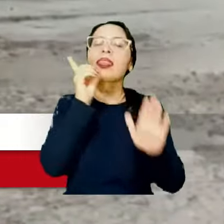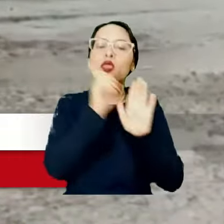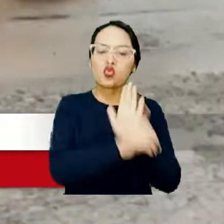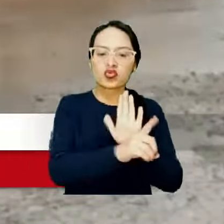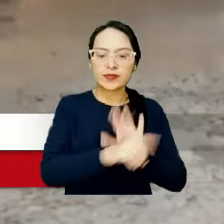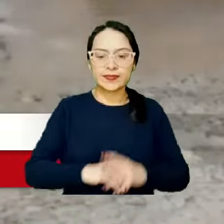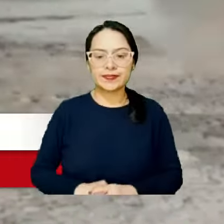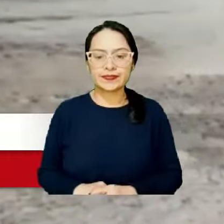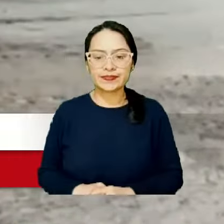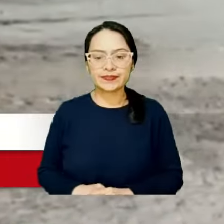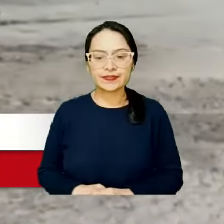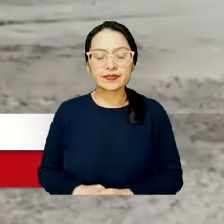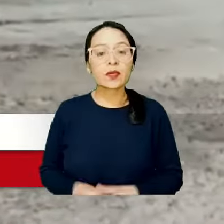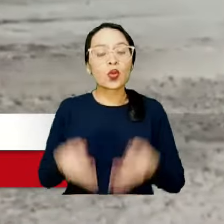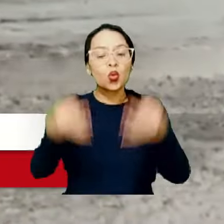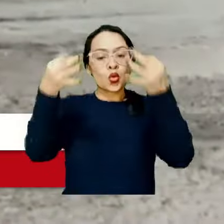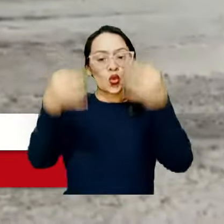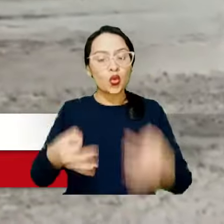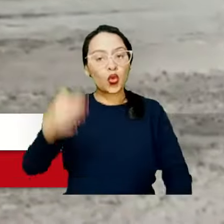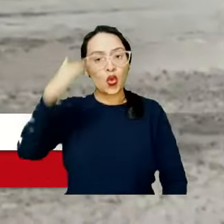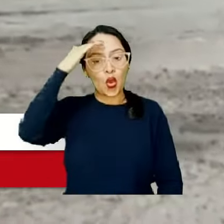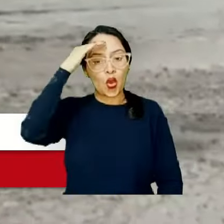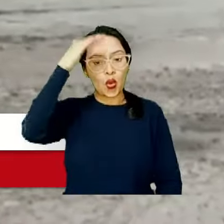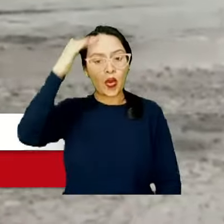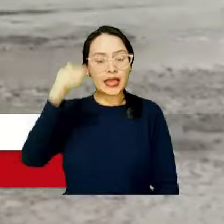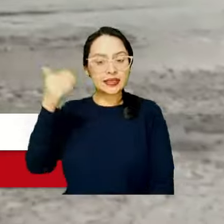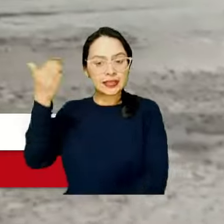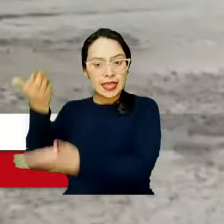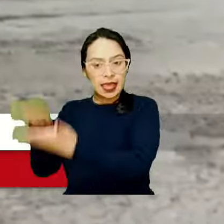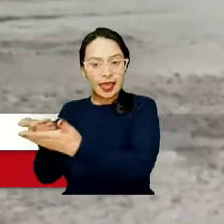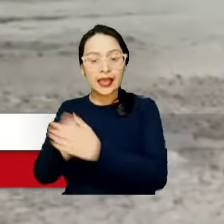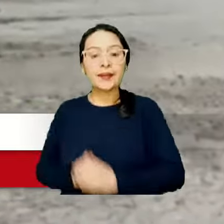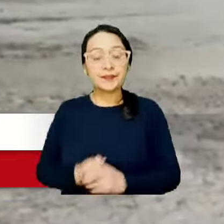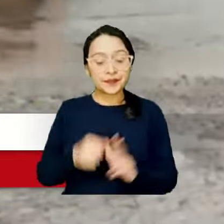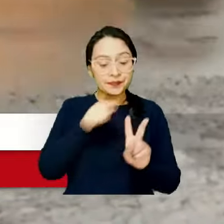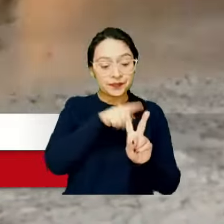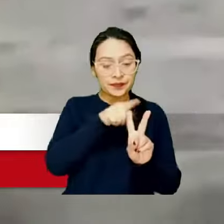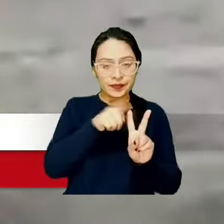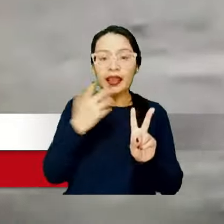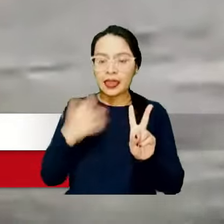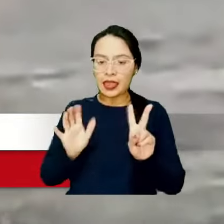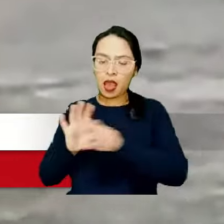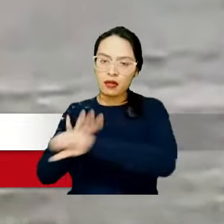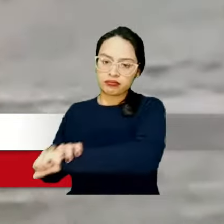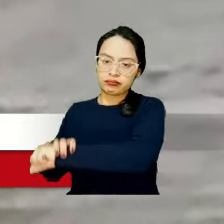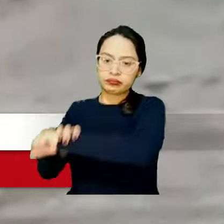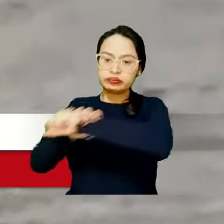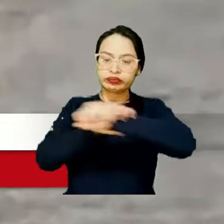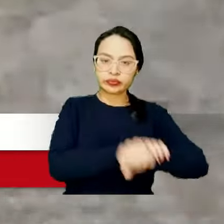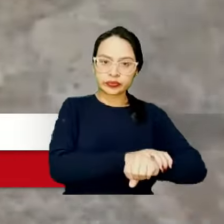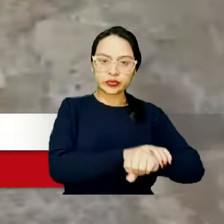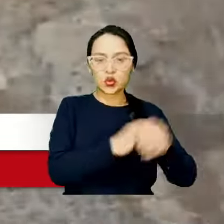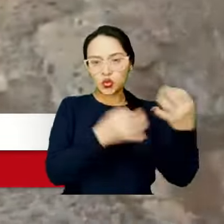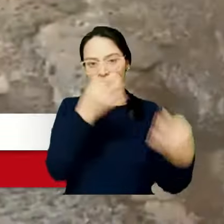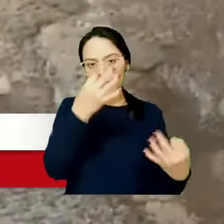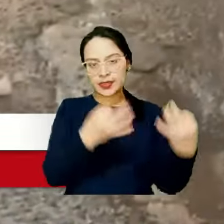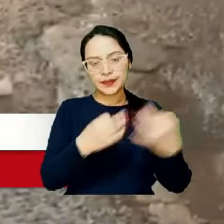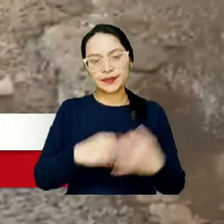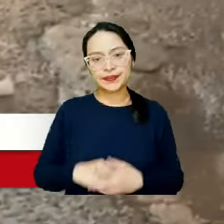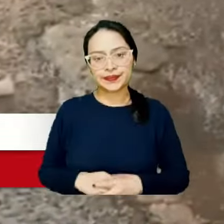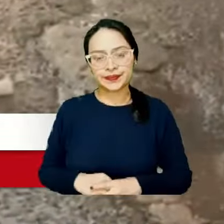sitio llegó la Policía Nacional y se llevó a los dos supuestos extorsionadores. Con cámaras de Juan Regalado, Lipsia